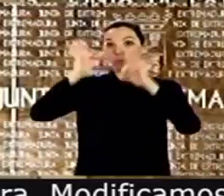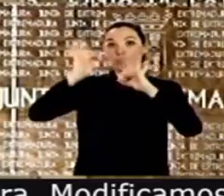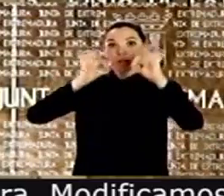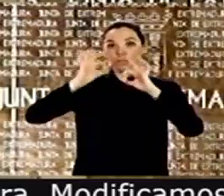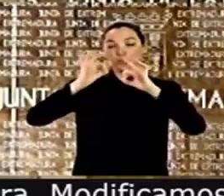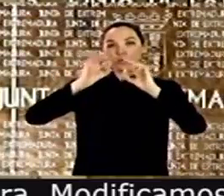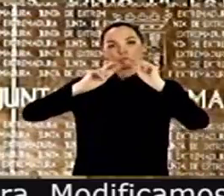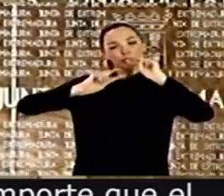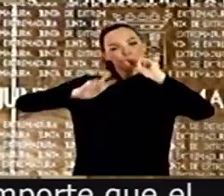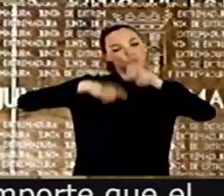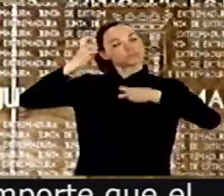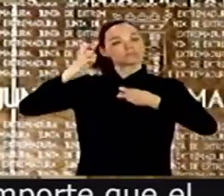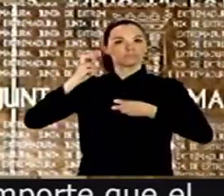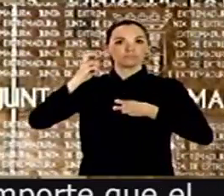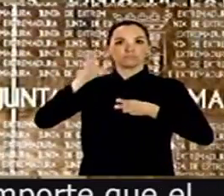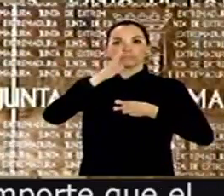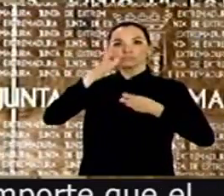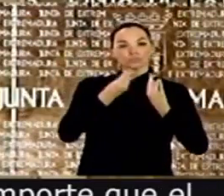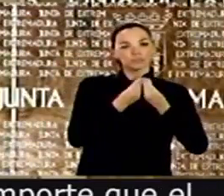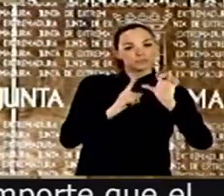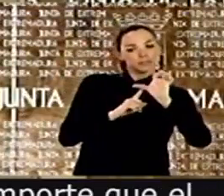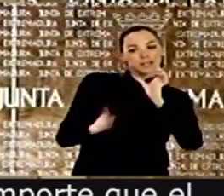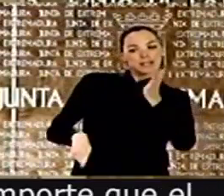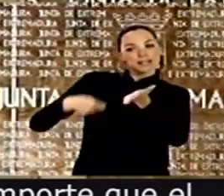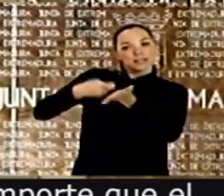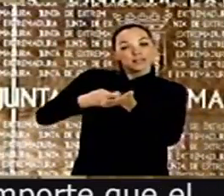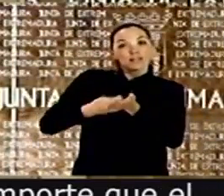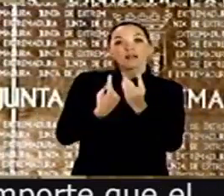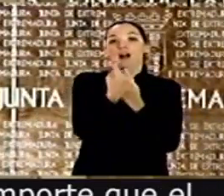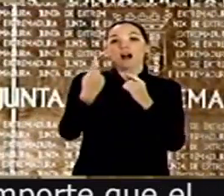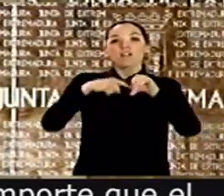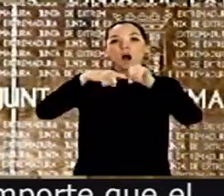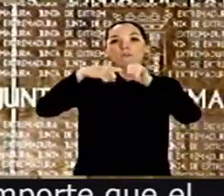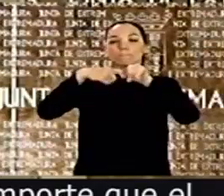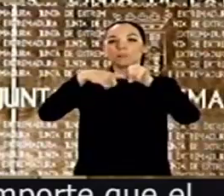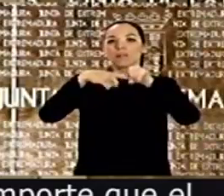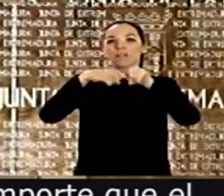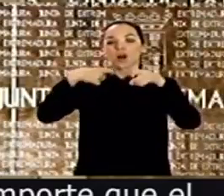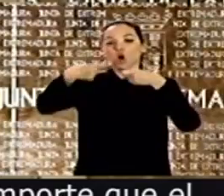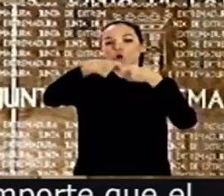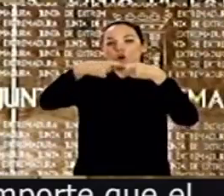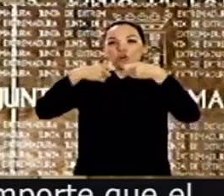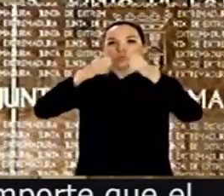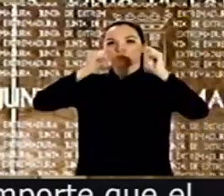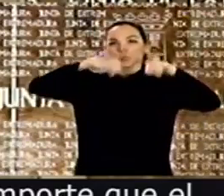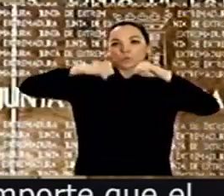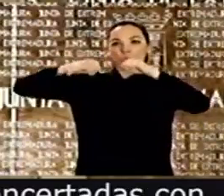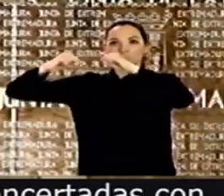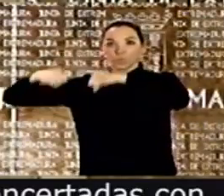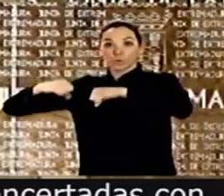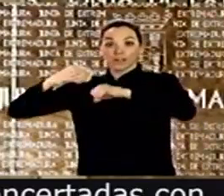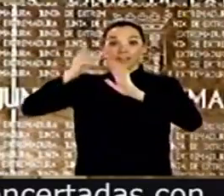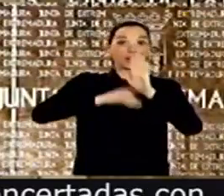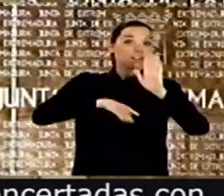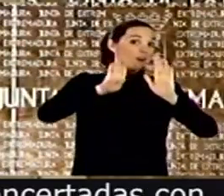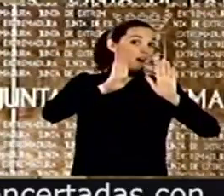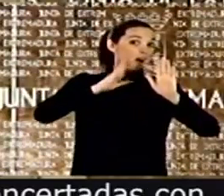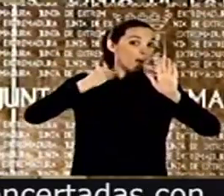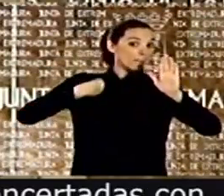abona por cada una de las plazas que tiene concertada con dichas entidades y que está regulada en ese decreto que hoy